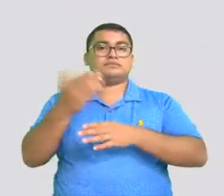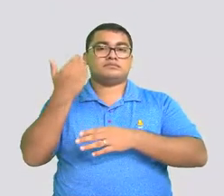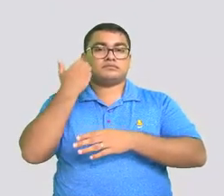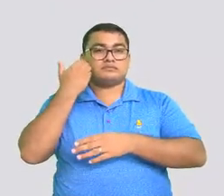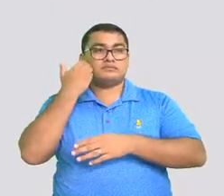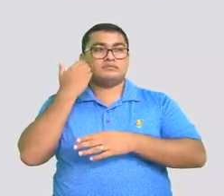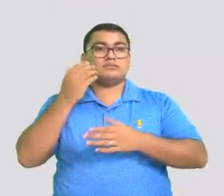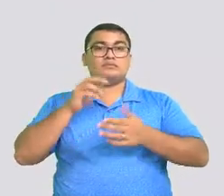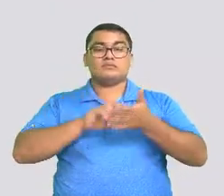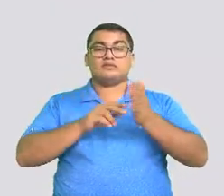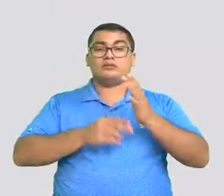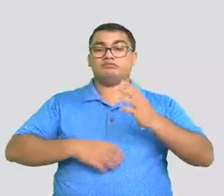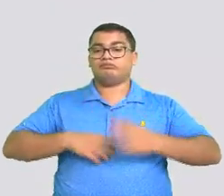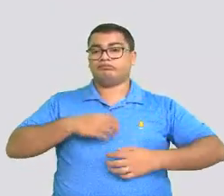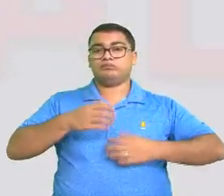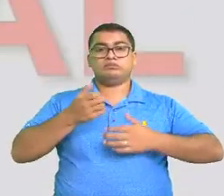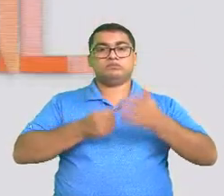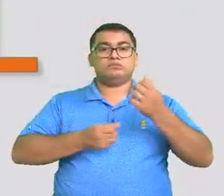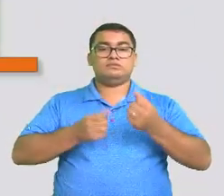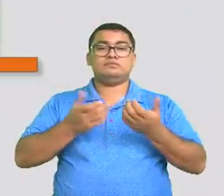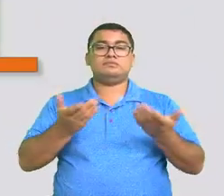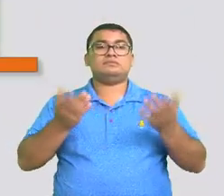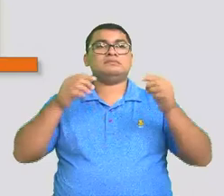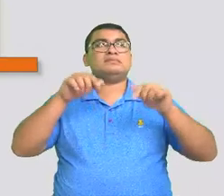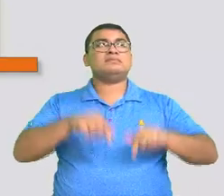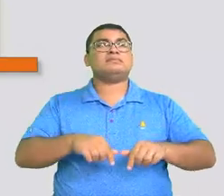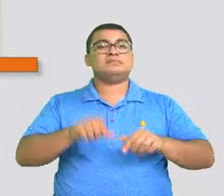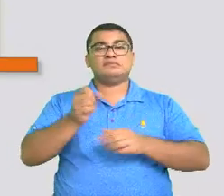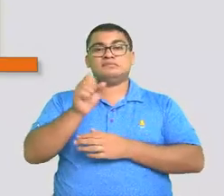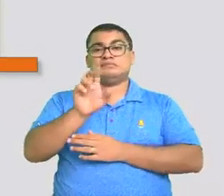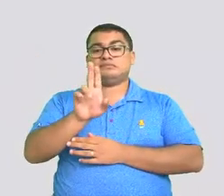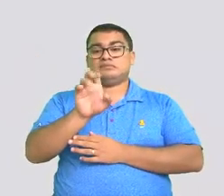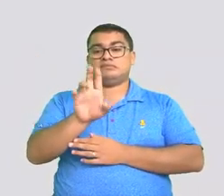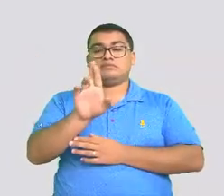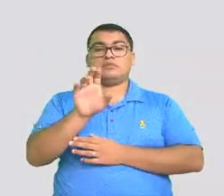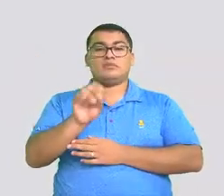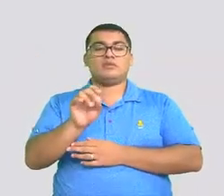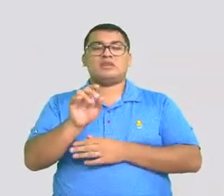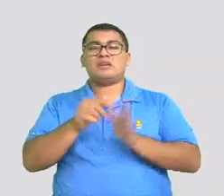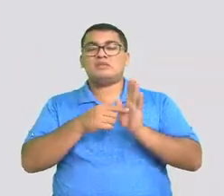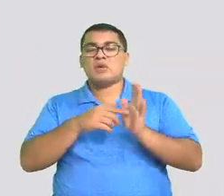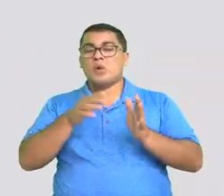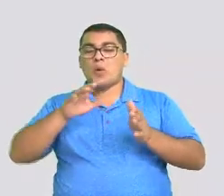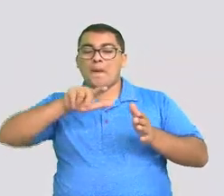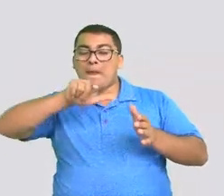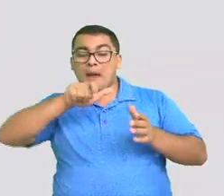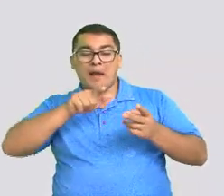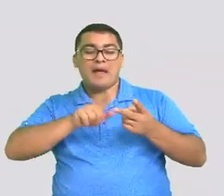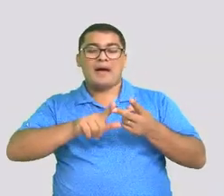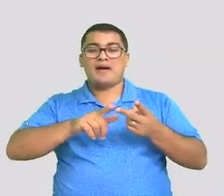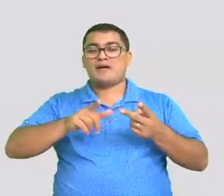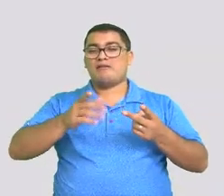causa de la intolerancia a la lactosa. Ahora también están los sueros que vienen con sabores. No pierdan ninguna